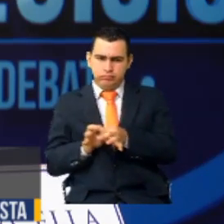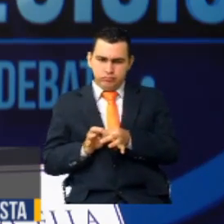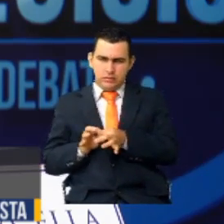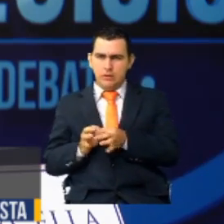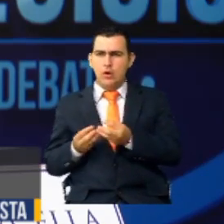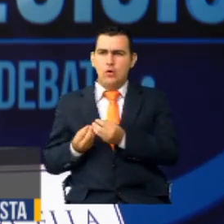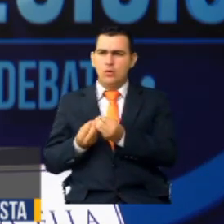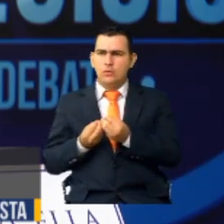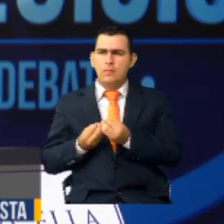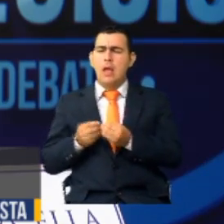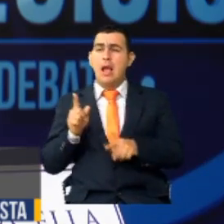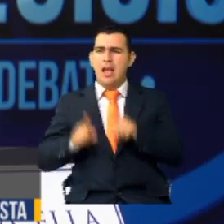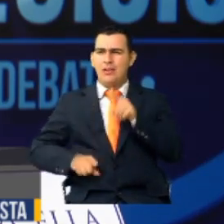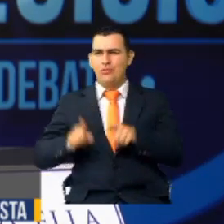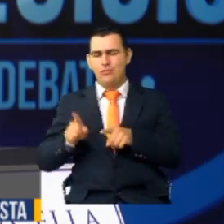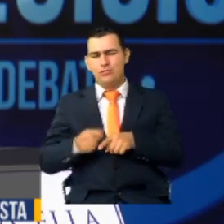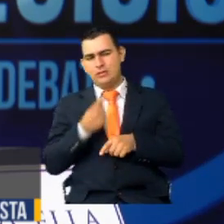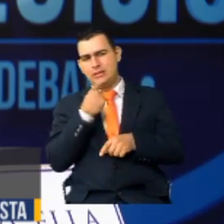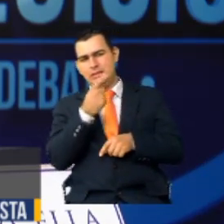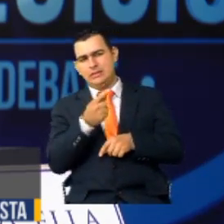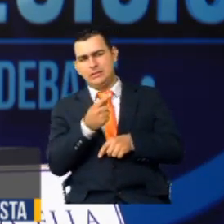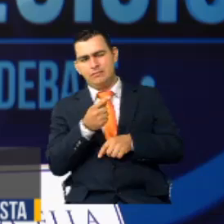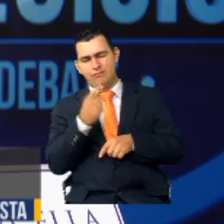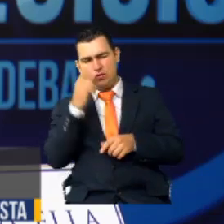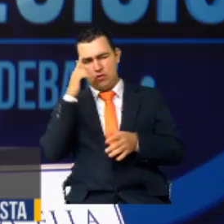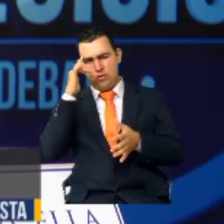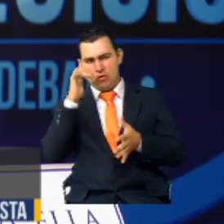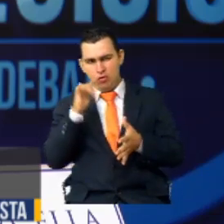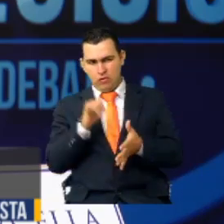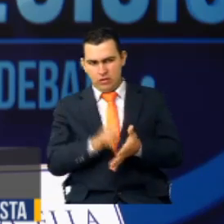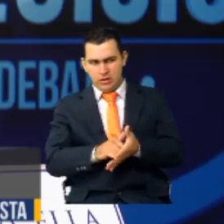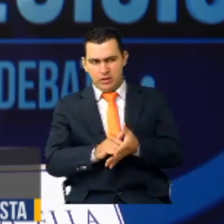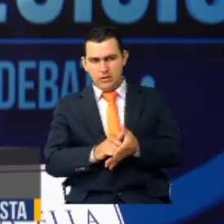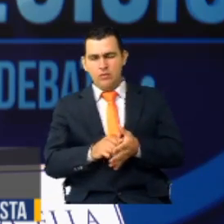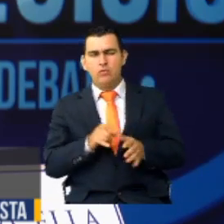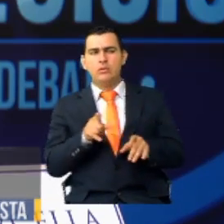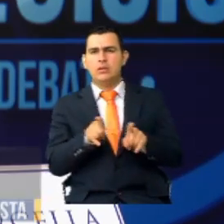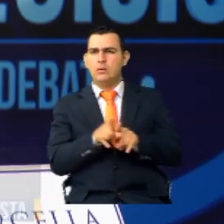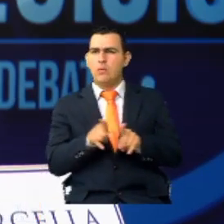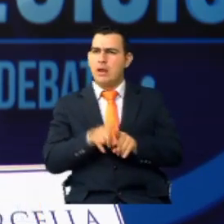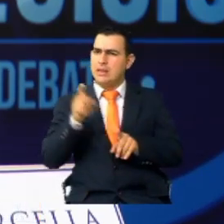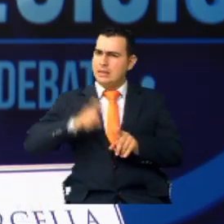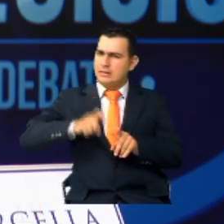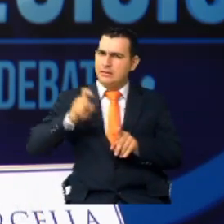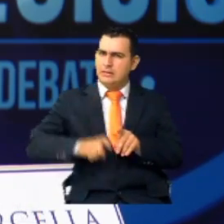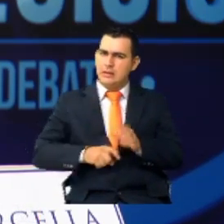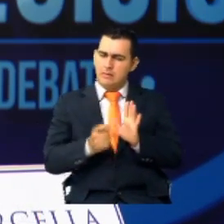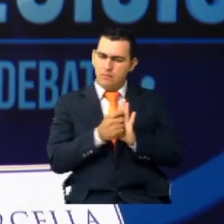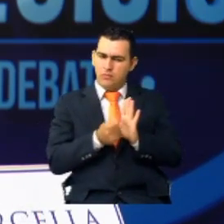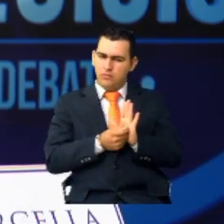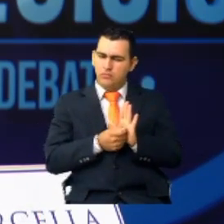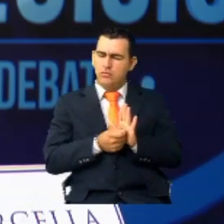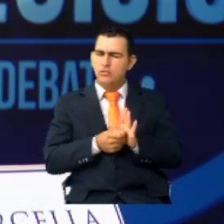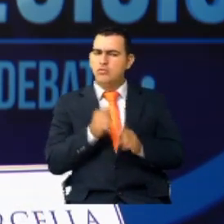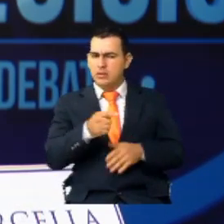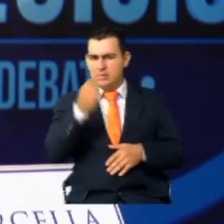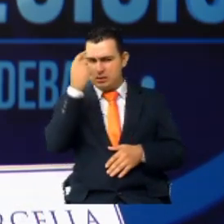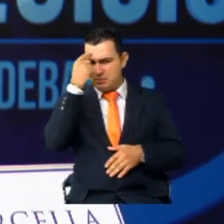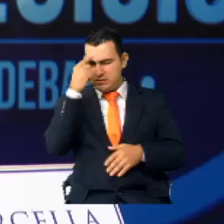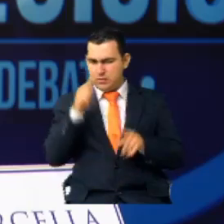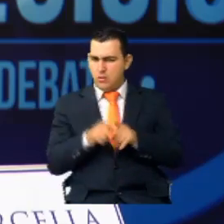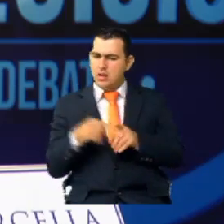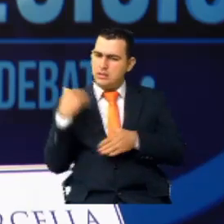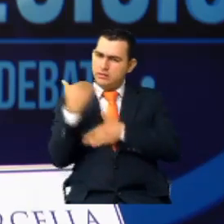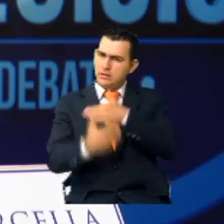hay quienes dudan de su capacidad para lograr el consenso que se requiere en esta corporación para poder desarrollar